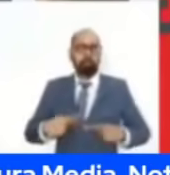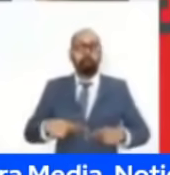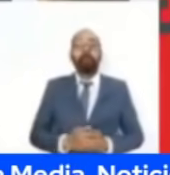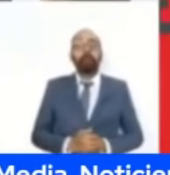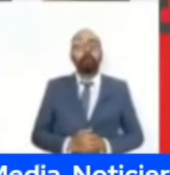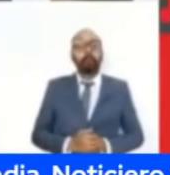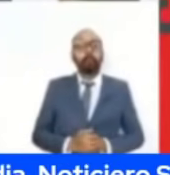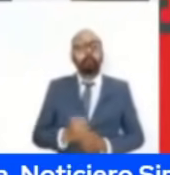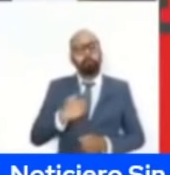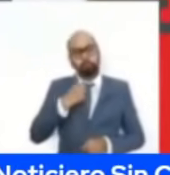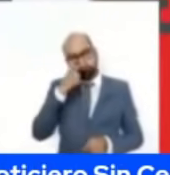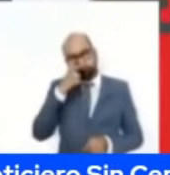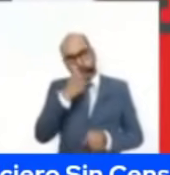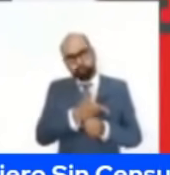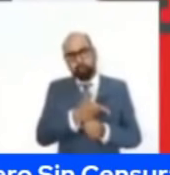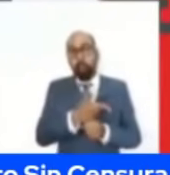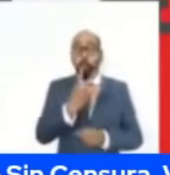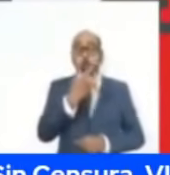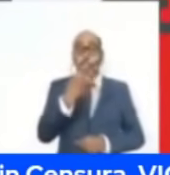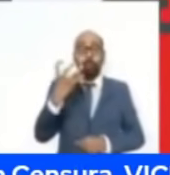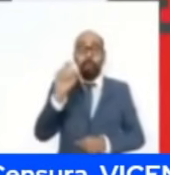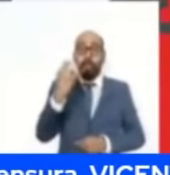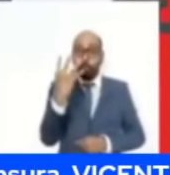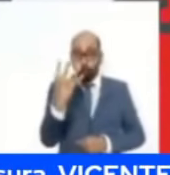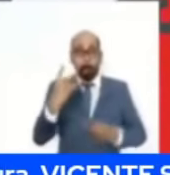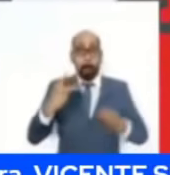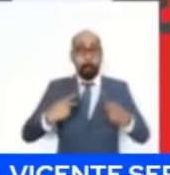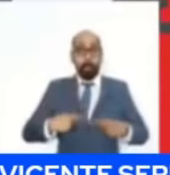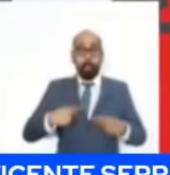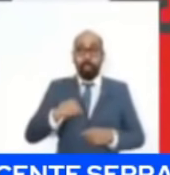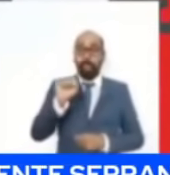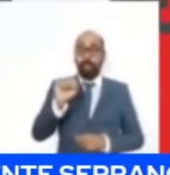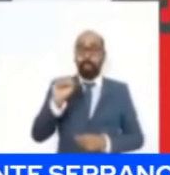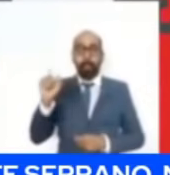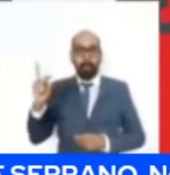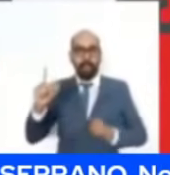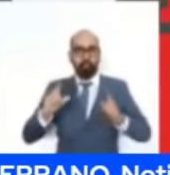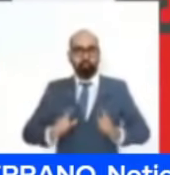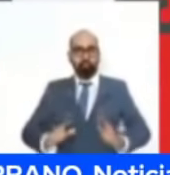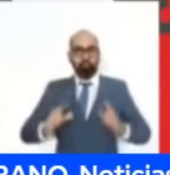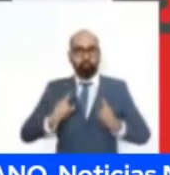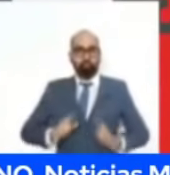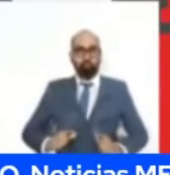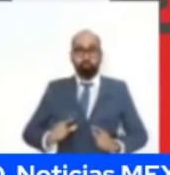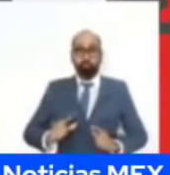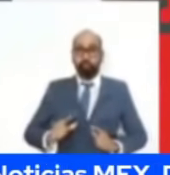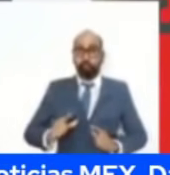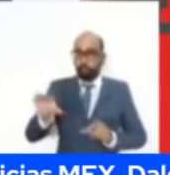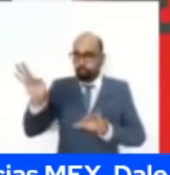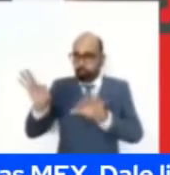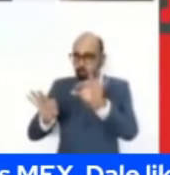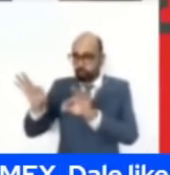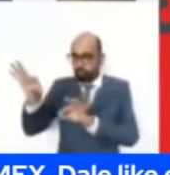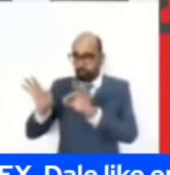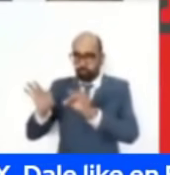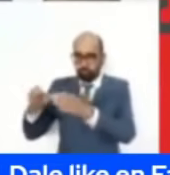encontramos 424 elementos de la secretaría de seguridad pública asignados